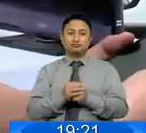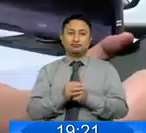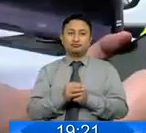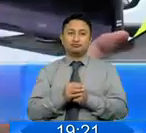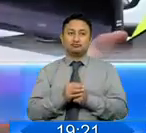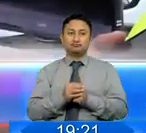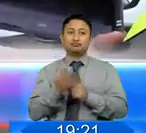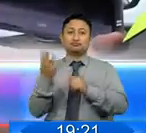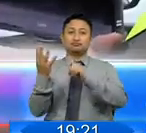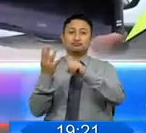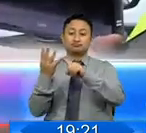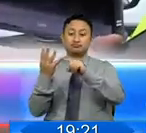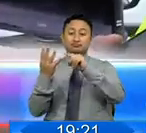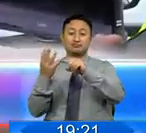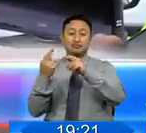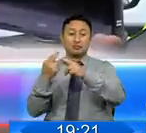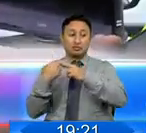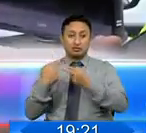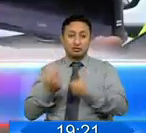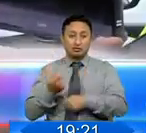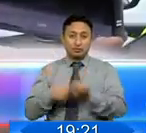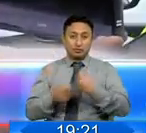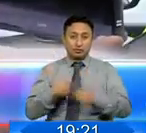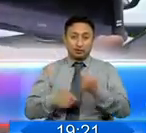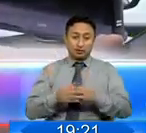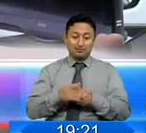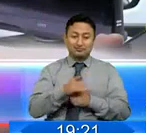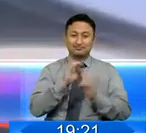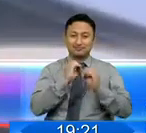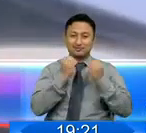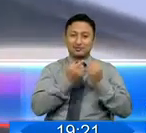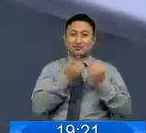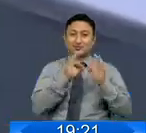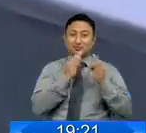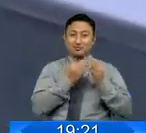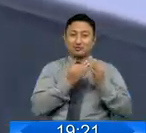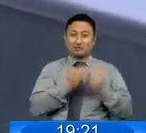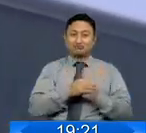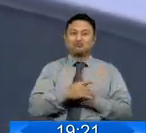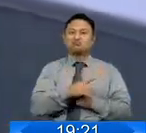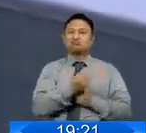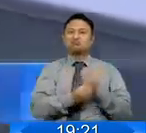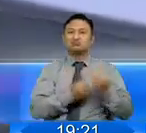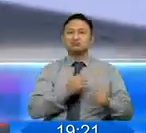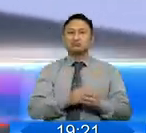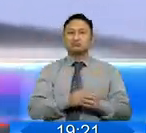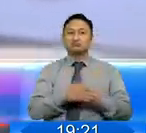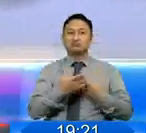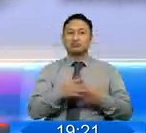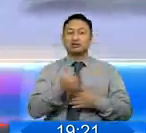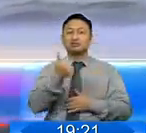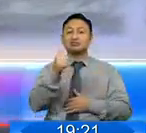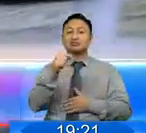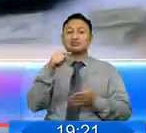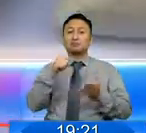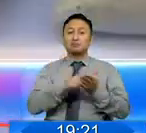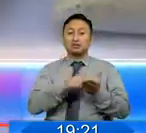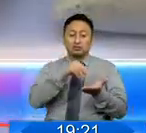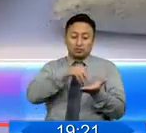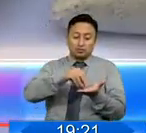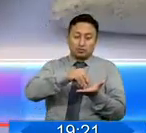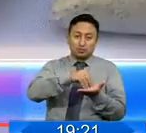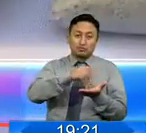es uno de los distribuidores, parte de esta organización familiar. El operativo además logró el decomiso de 10.000 dosis de cocaína y